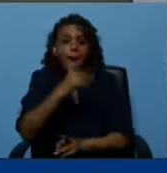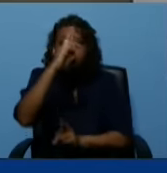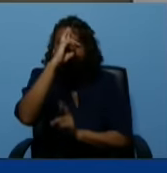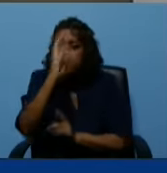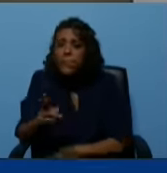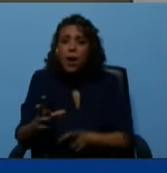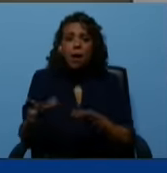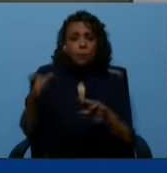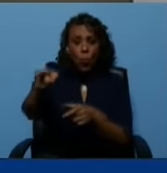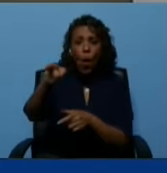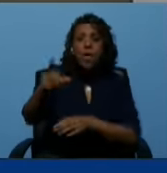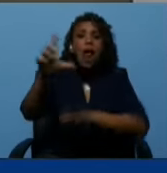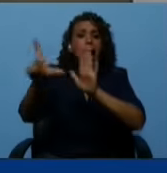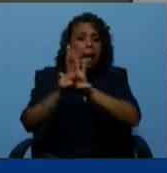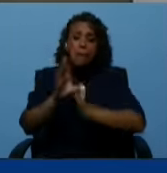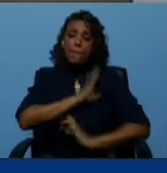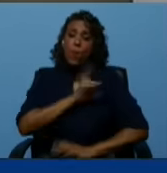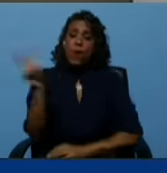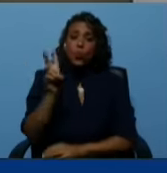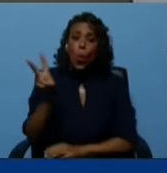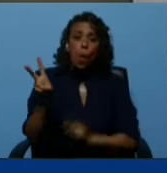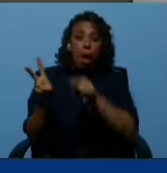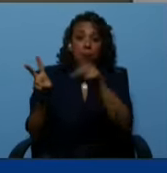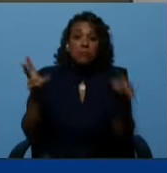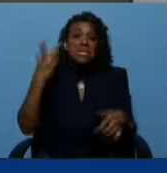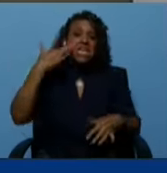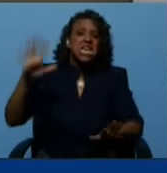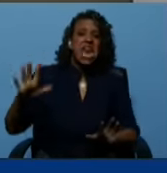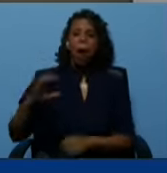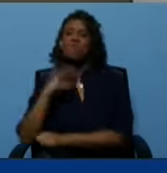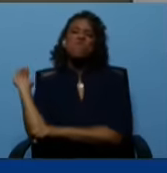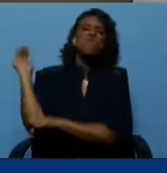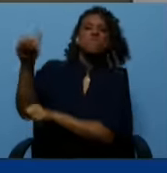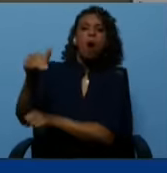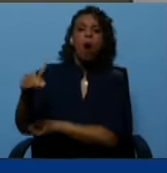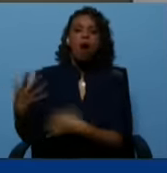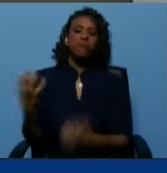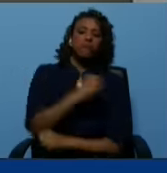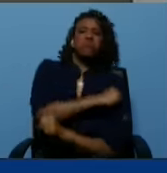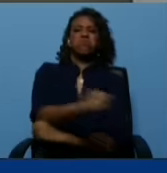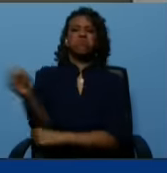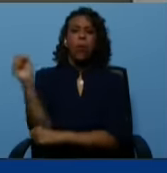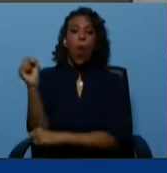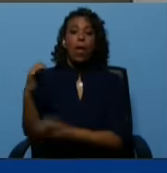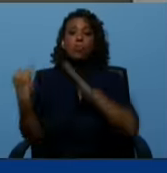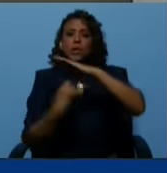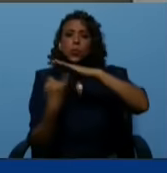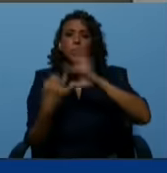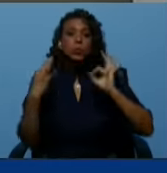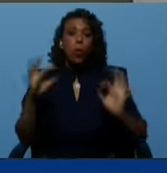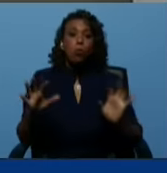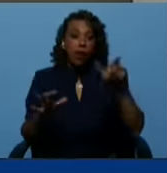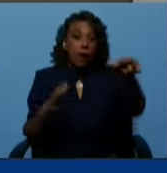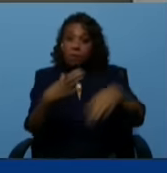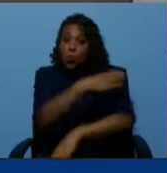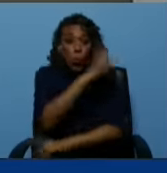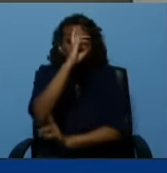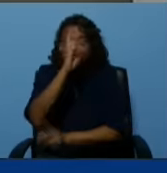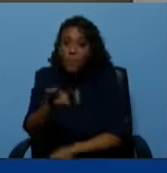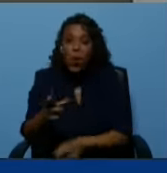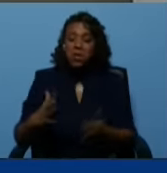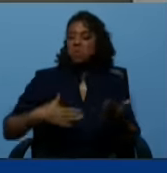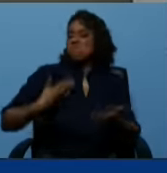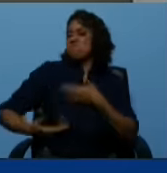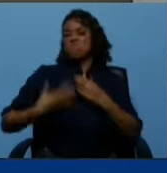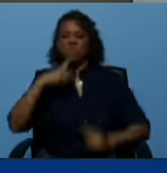respetan las leyes, si creen que están por encima de las leyes y de las instituciones y que están por encima